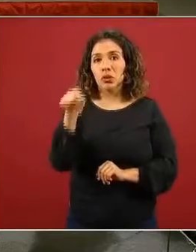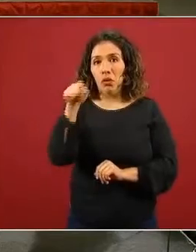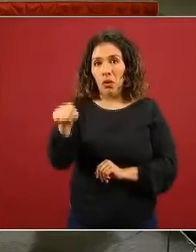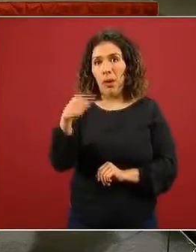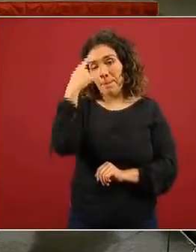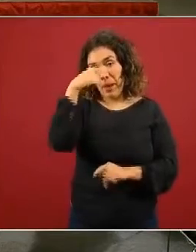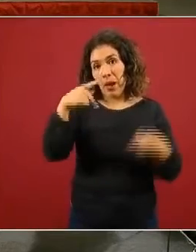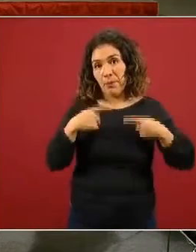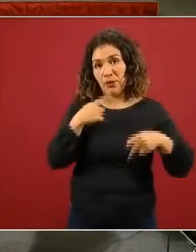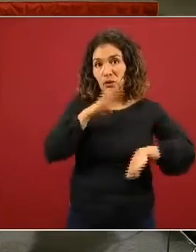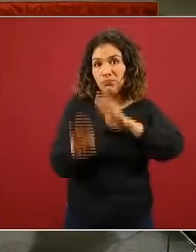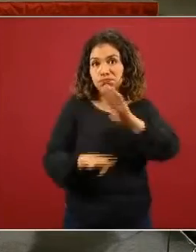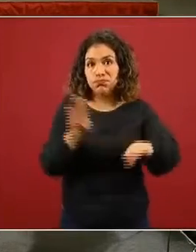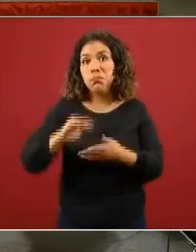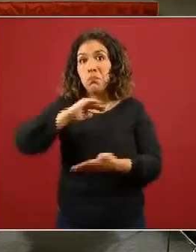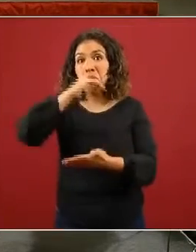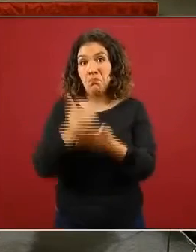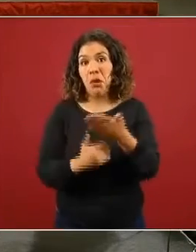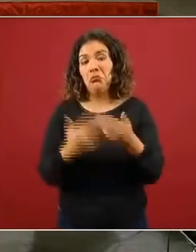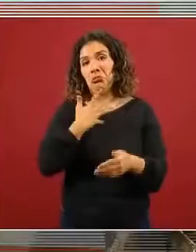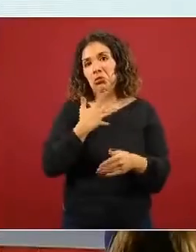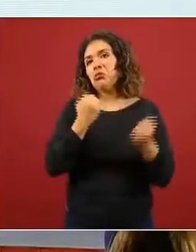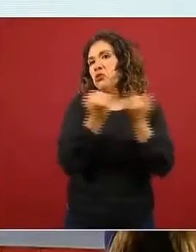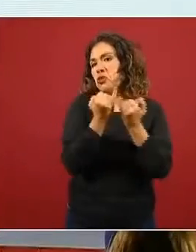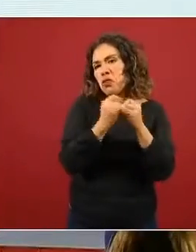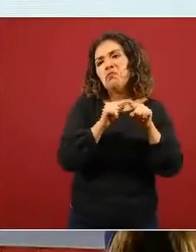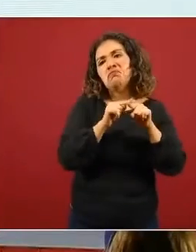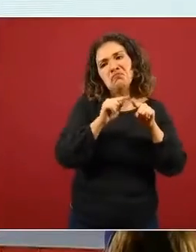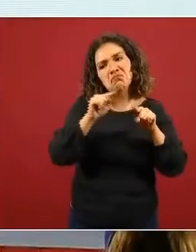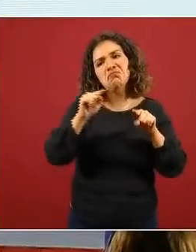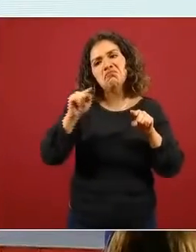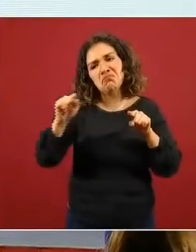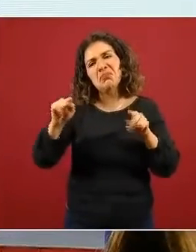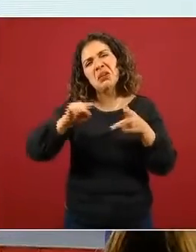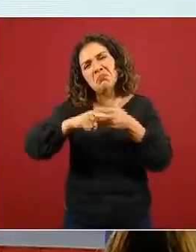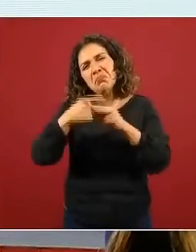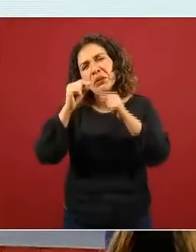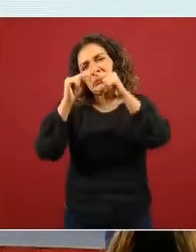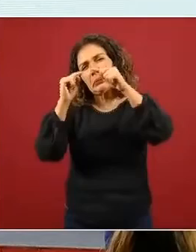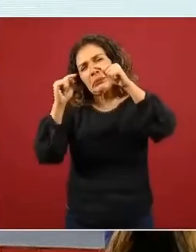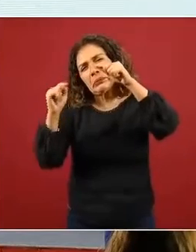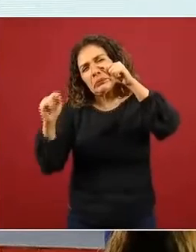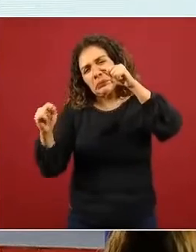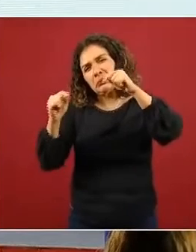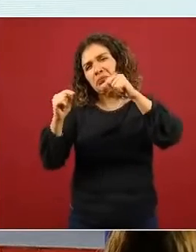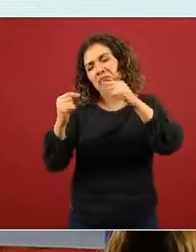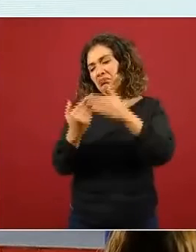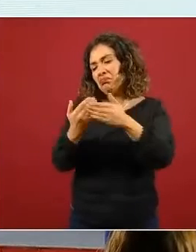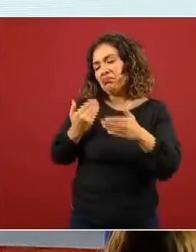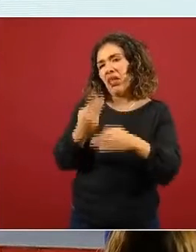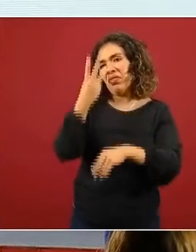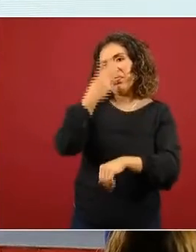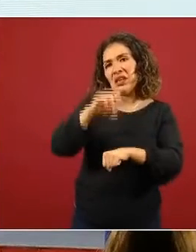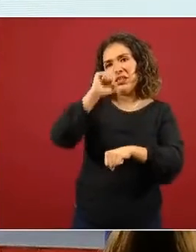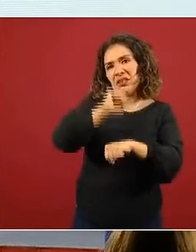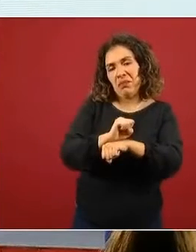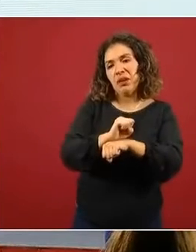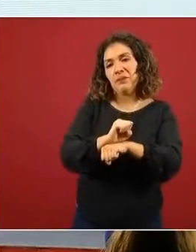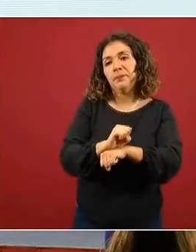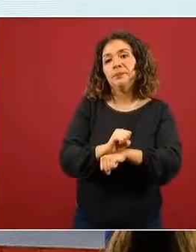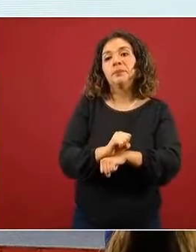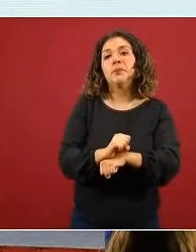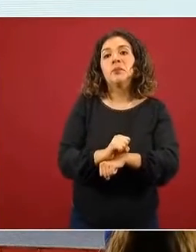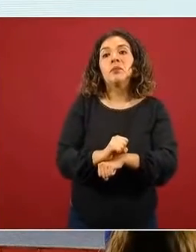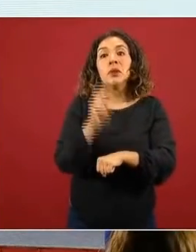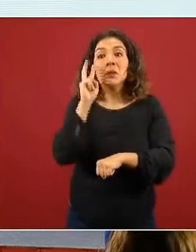en defunciones, las cuales se han mantenido basales y con una tendencia descendente prácticamente en las últimas 3 semanas. Veamos